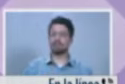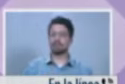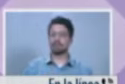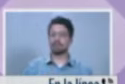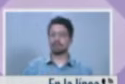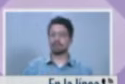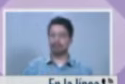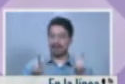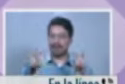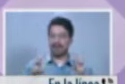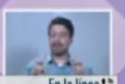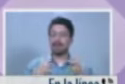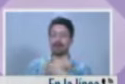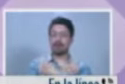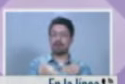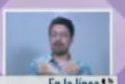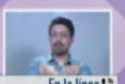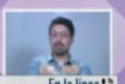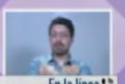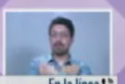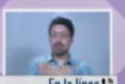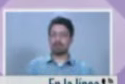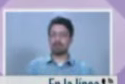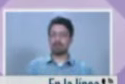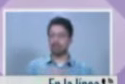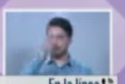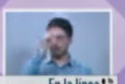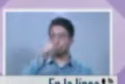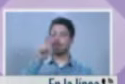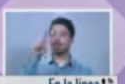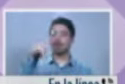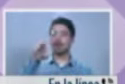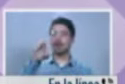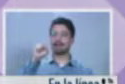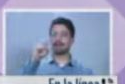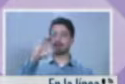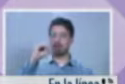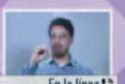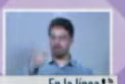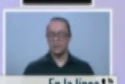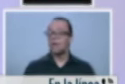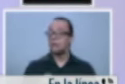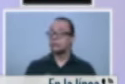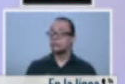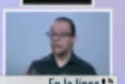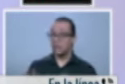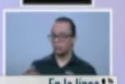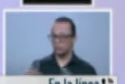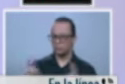de seguir profundizando, de seguir avanzando en lo que debiera de ser un debate mucho más